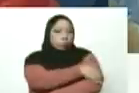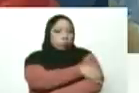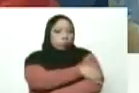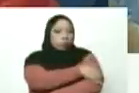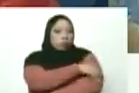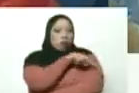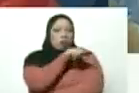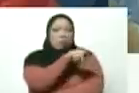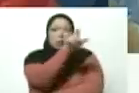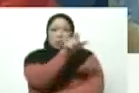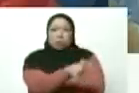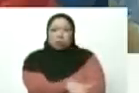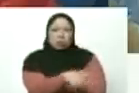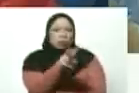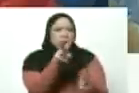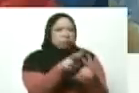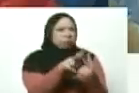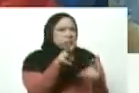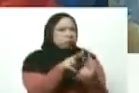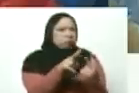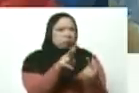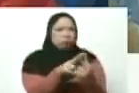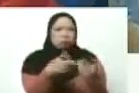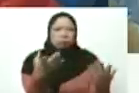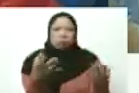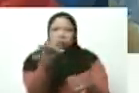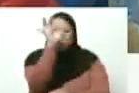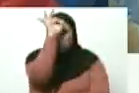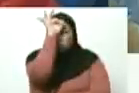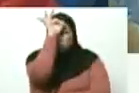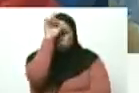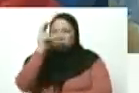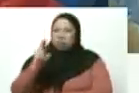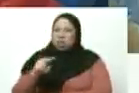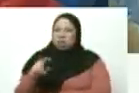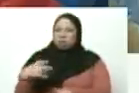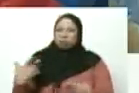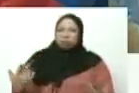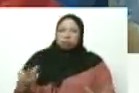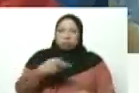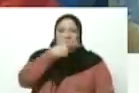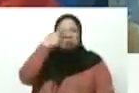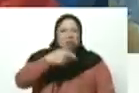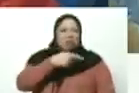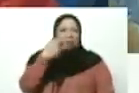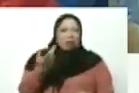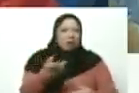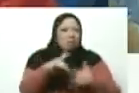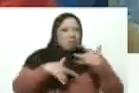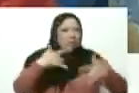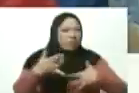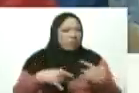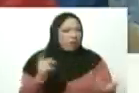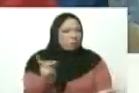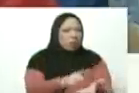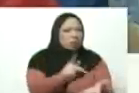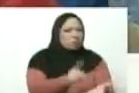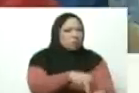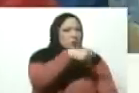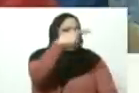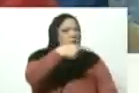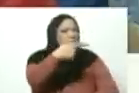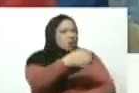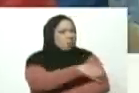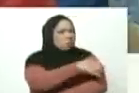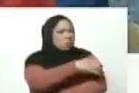sujeto no se le conoce militancia política alguna son los lamentables vericuetos de